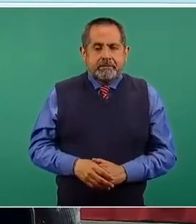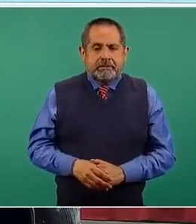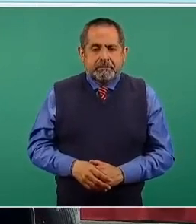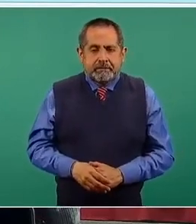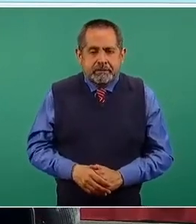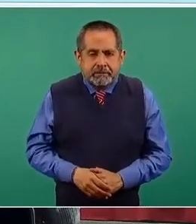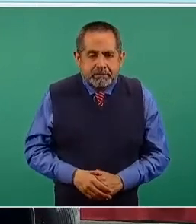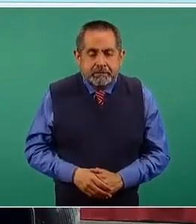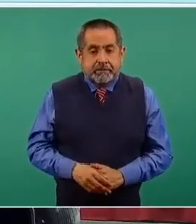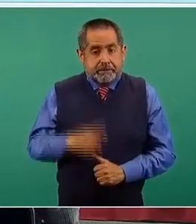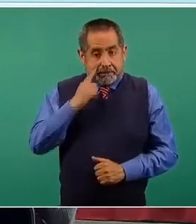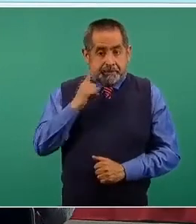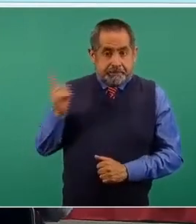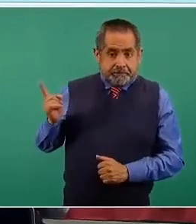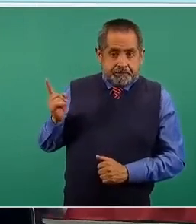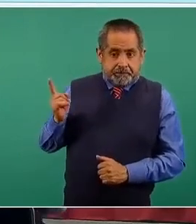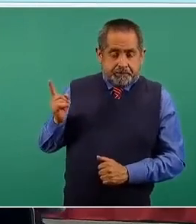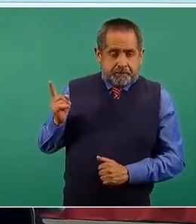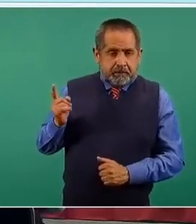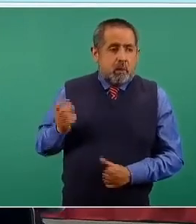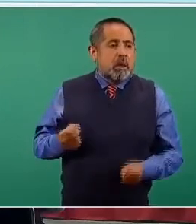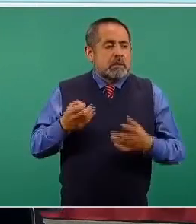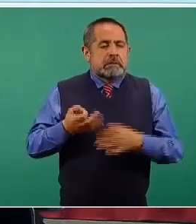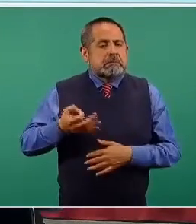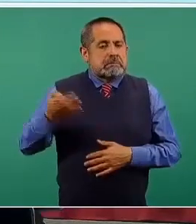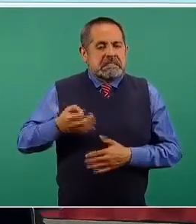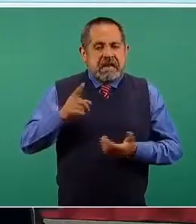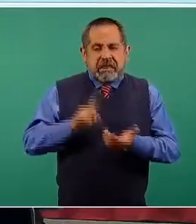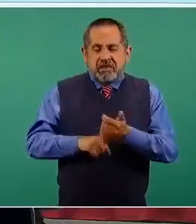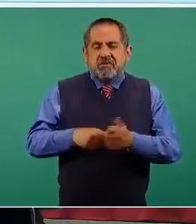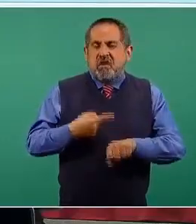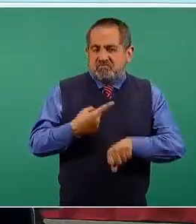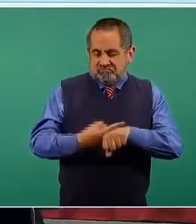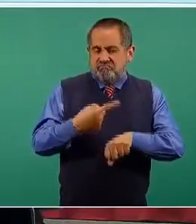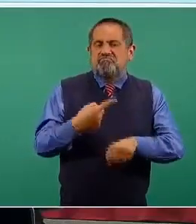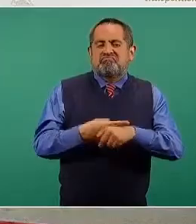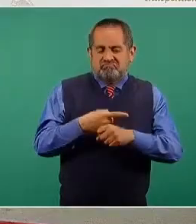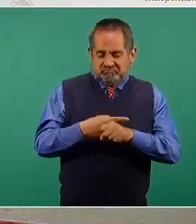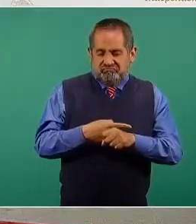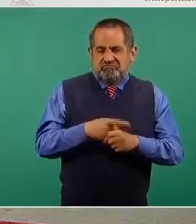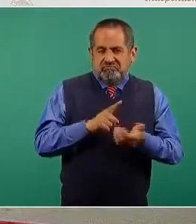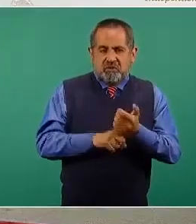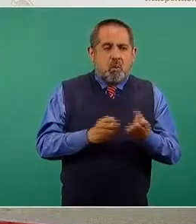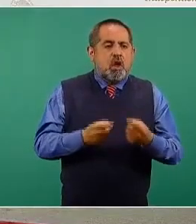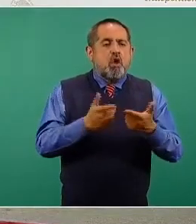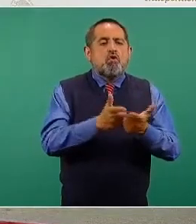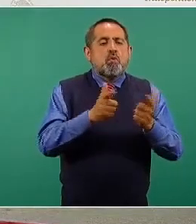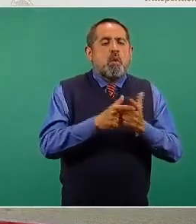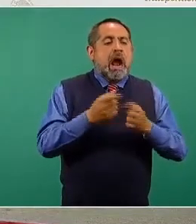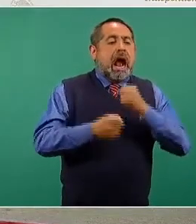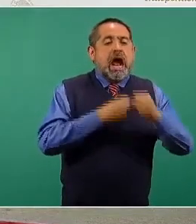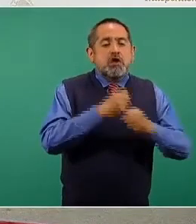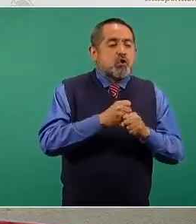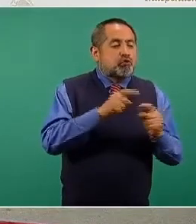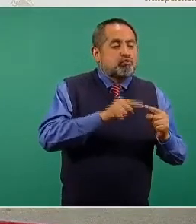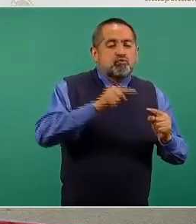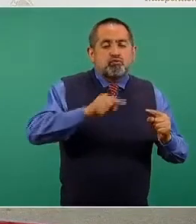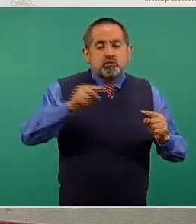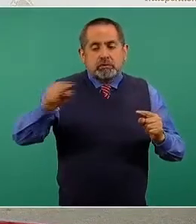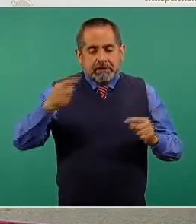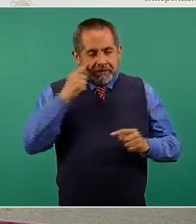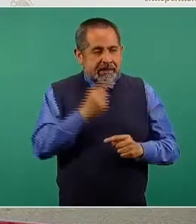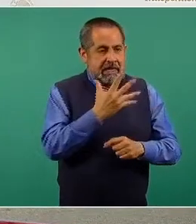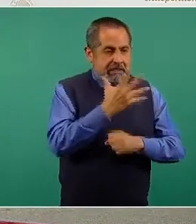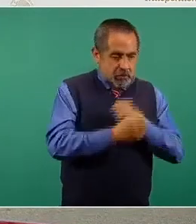En esta gráfica vemos los casos confirmados de COVID por grupo de edad. Y aquí ustedes pueden ver los